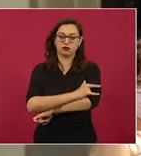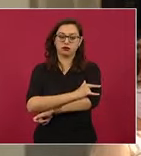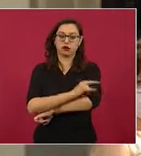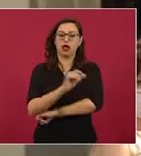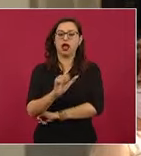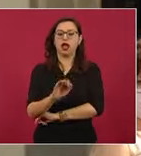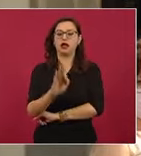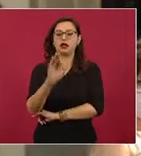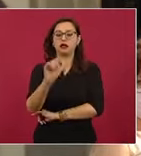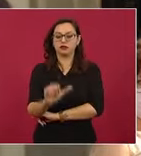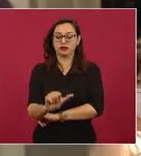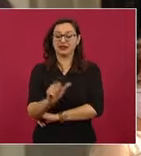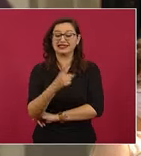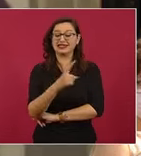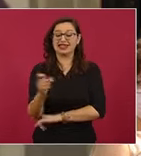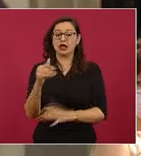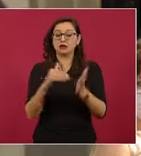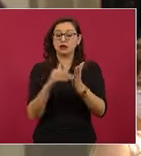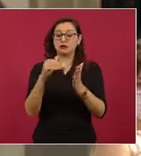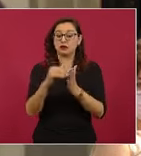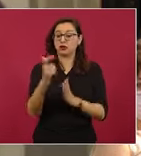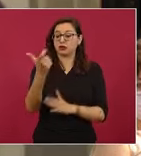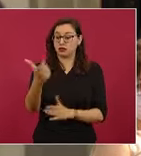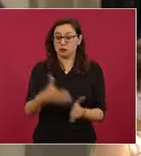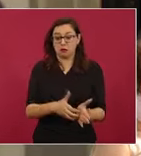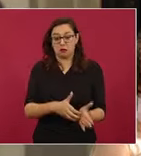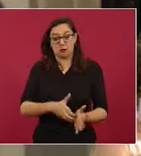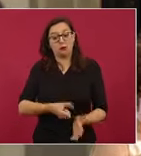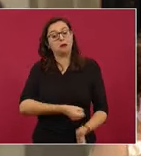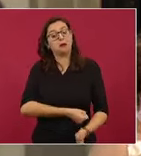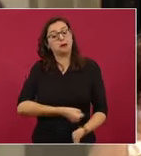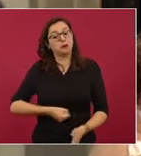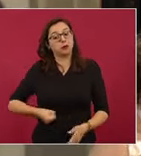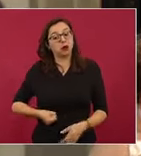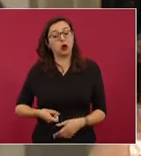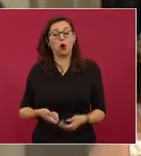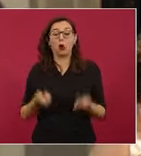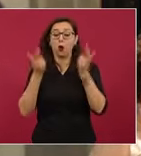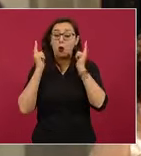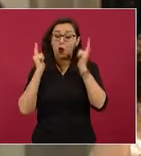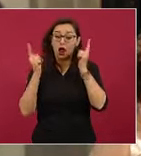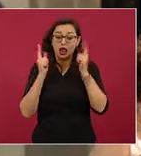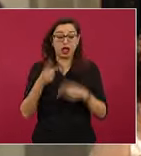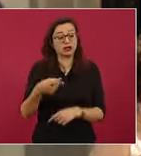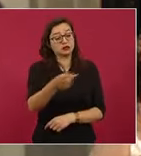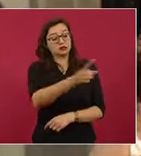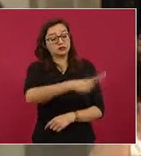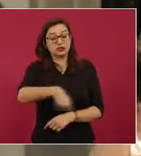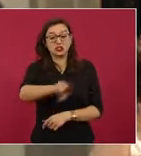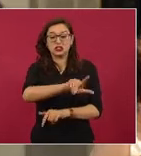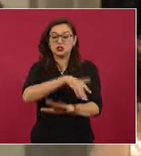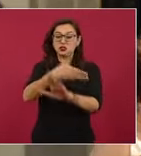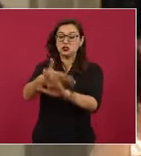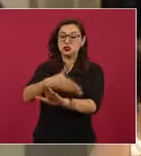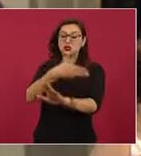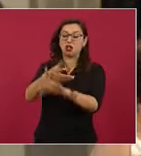pesos. Ojalá los agoreros títeres pidan disculpas a López Obrador por